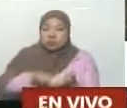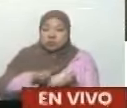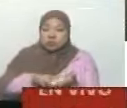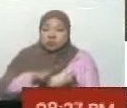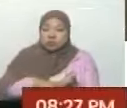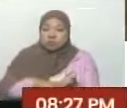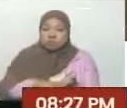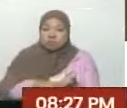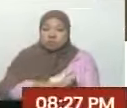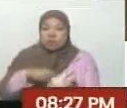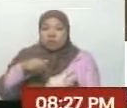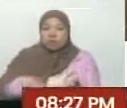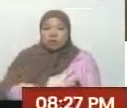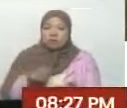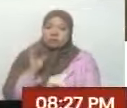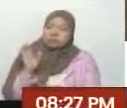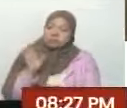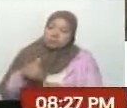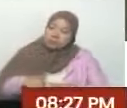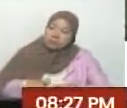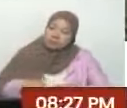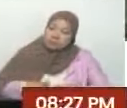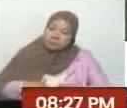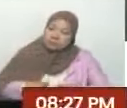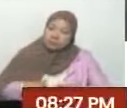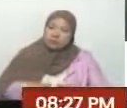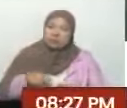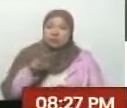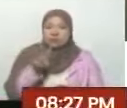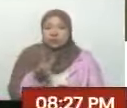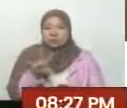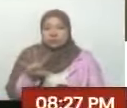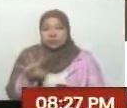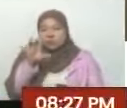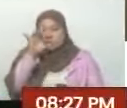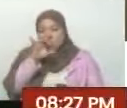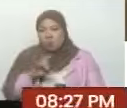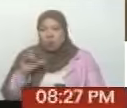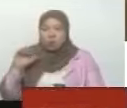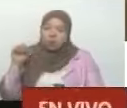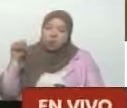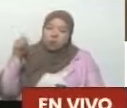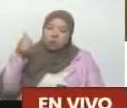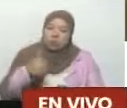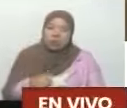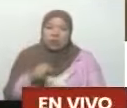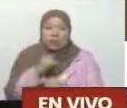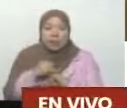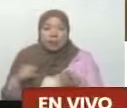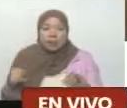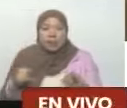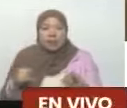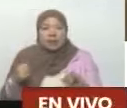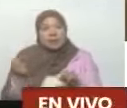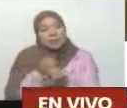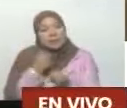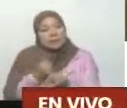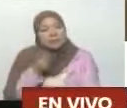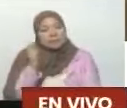aquí en este esfuerzo de 25 años que concluye con esta